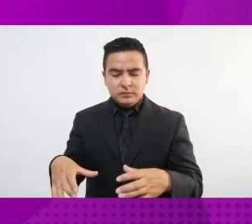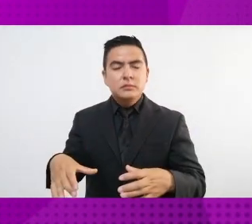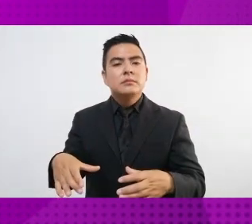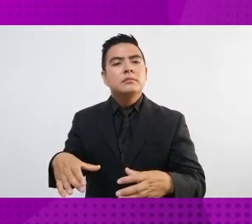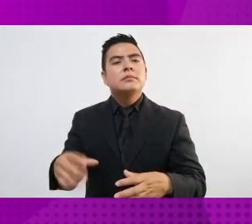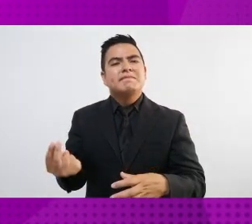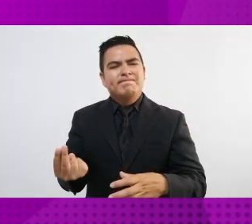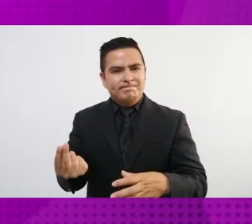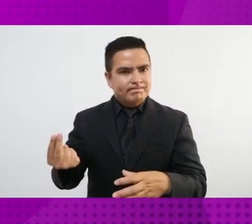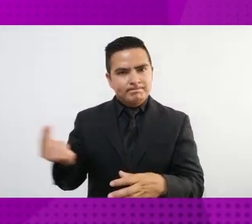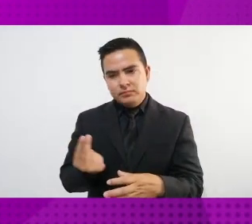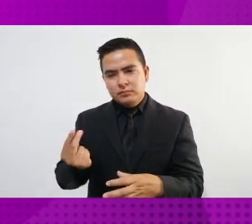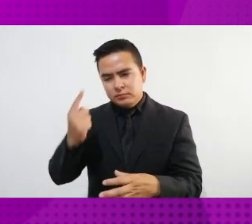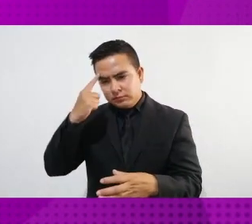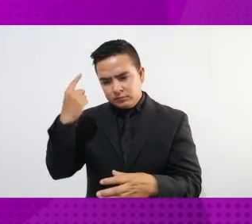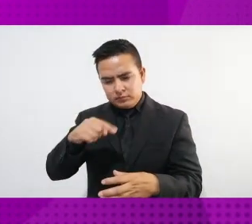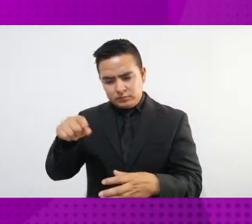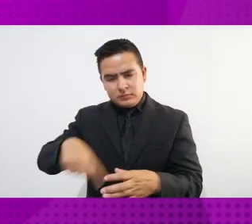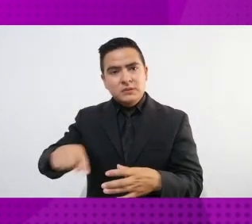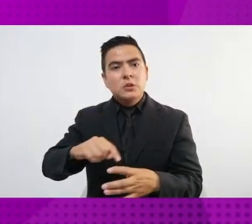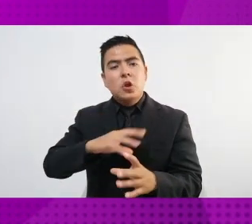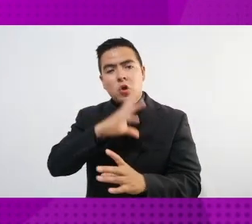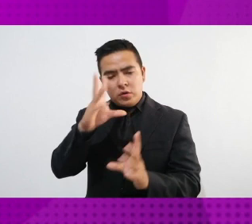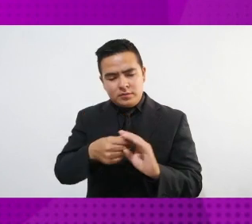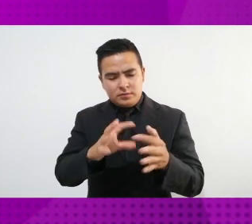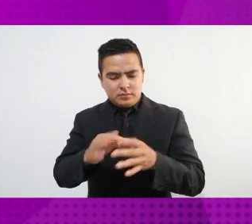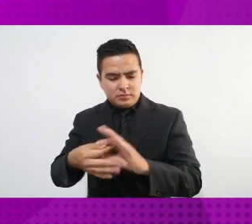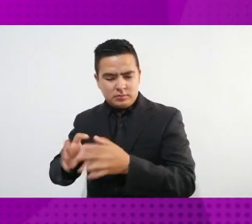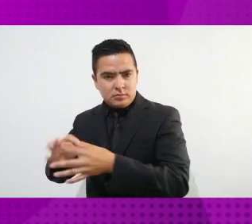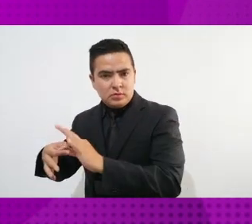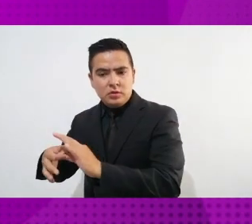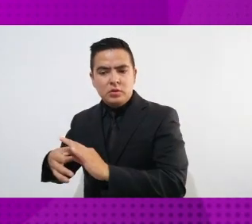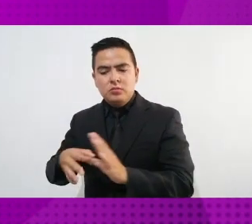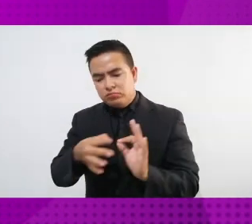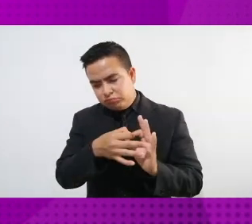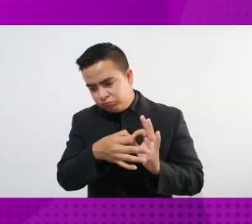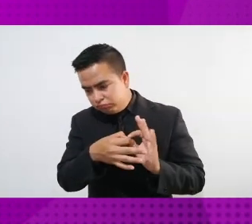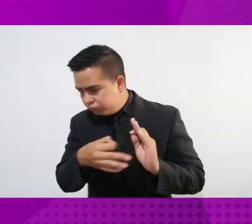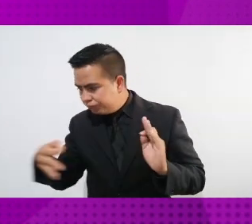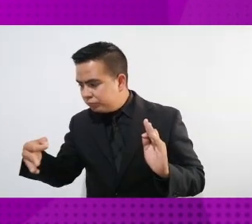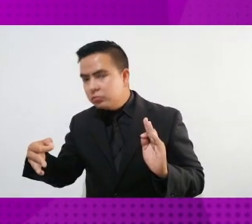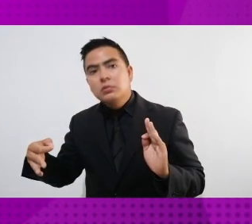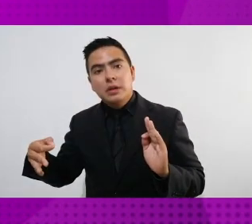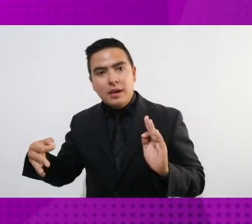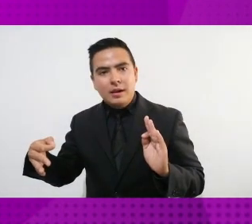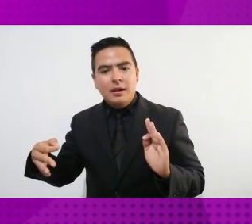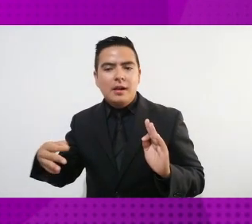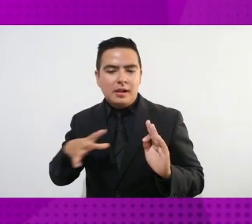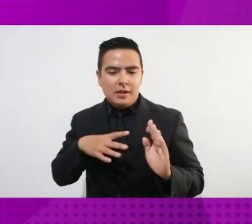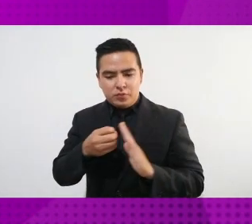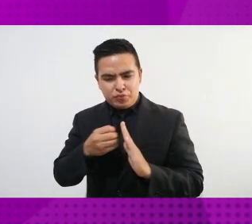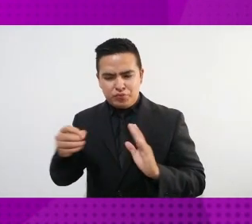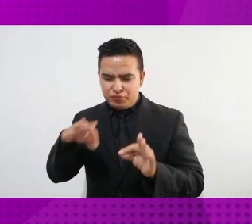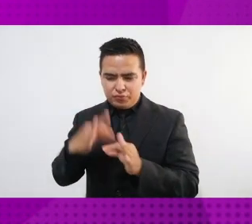parlamento siga o cumpla con los procedimientos establecidos en las normas jurídicas fundamentales, ¿no? Y las normas